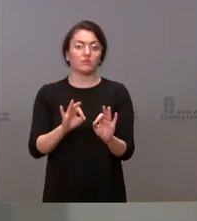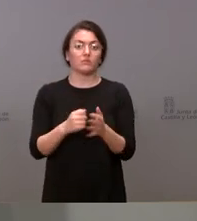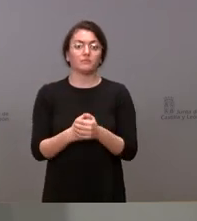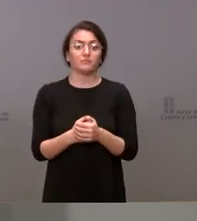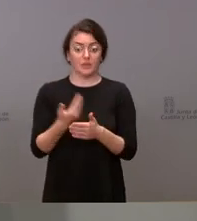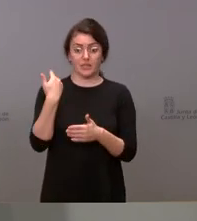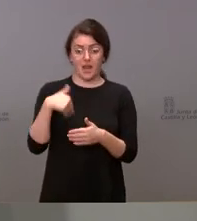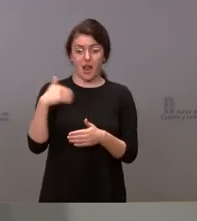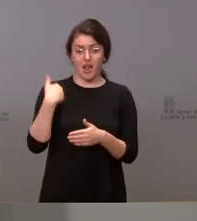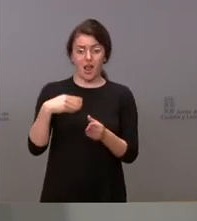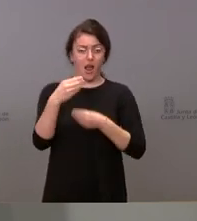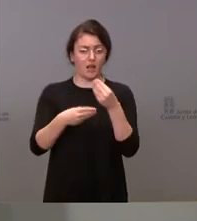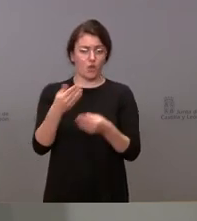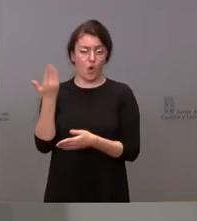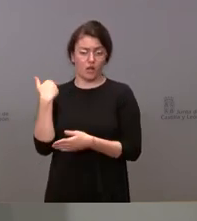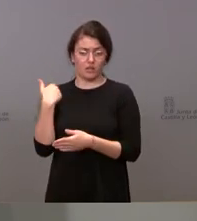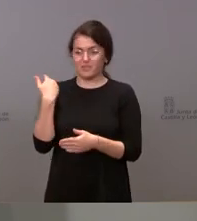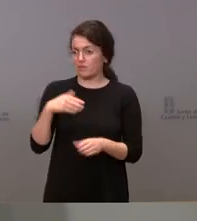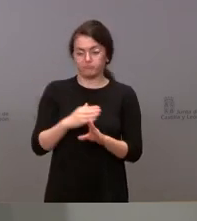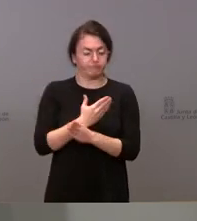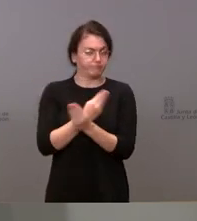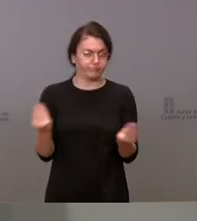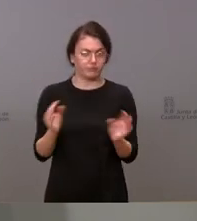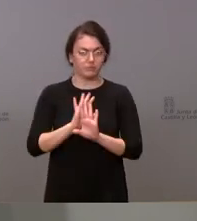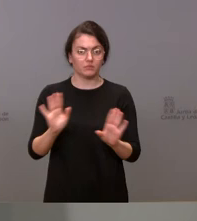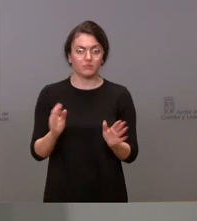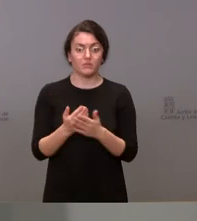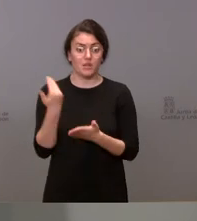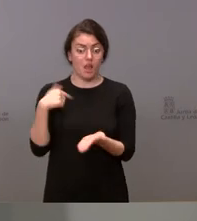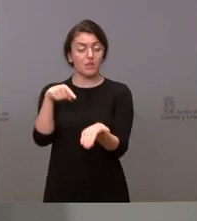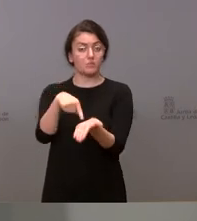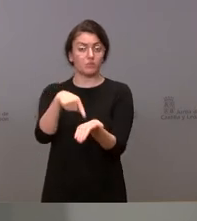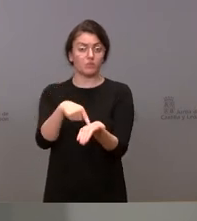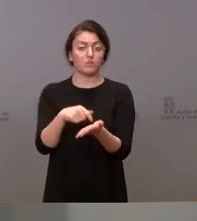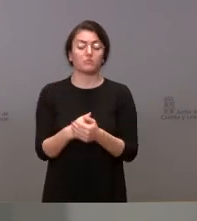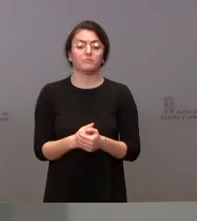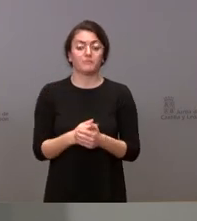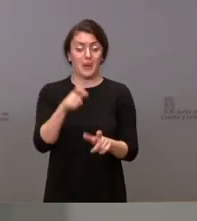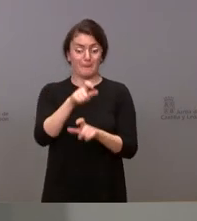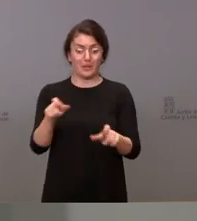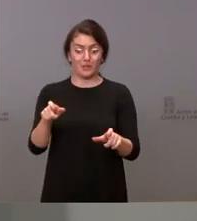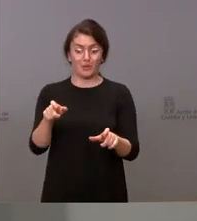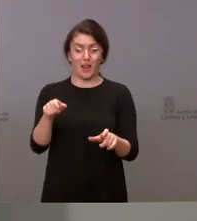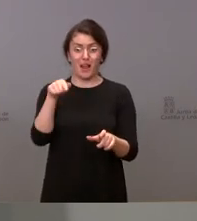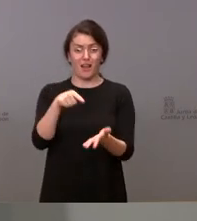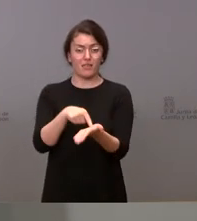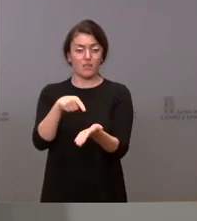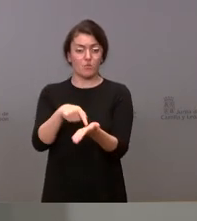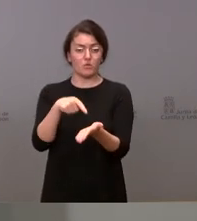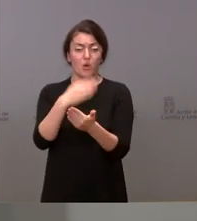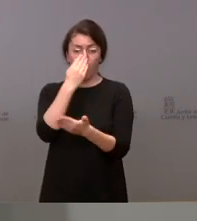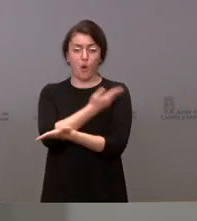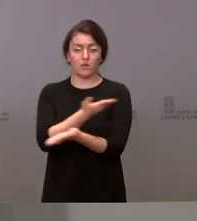hizo, ya está, se ha demostrado. A las personas que demostraron en ese momento su